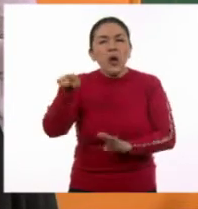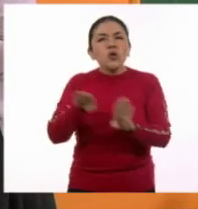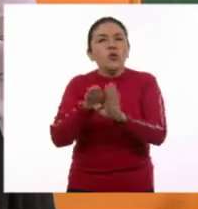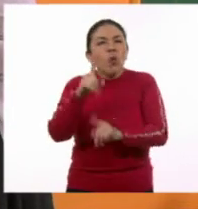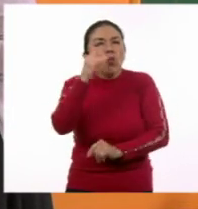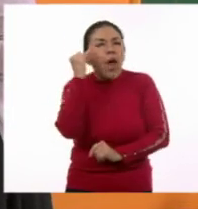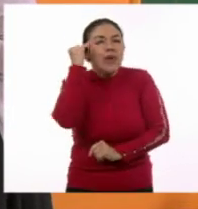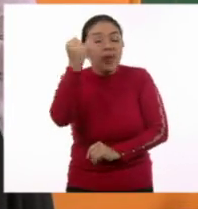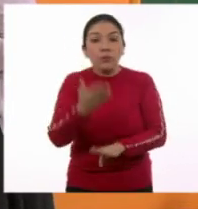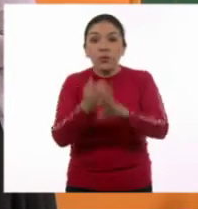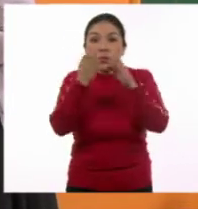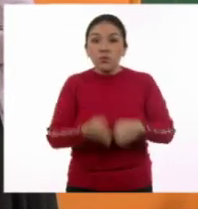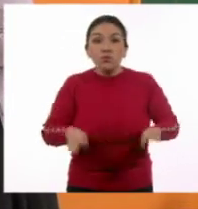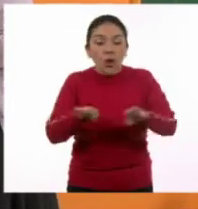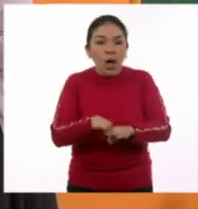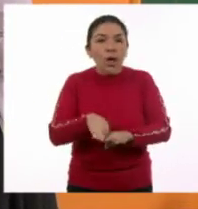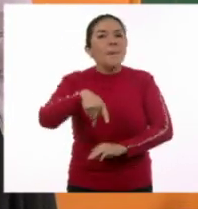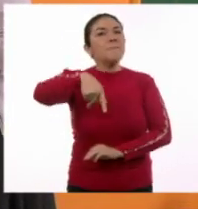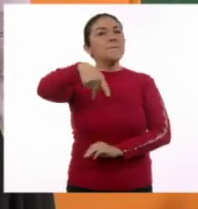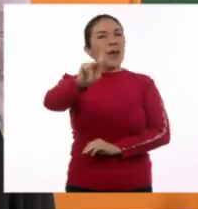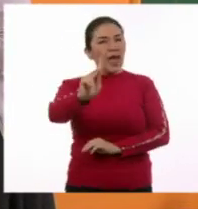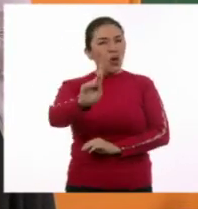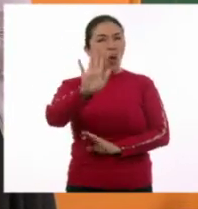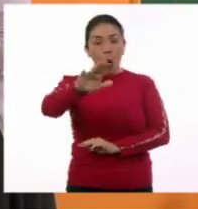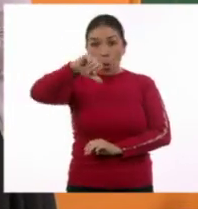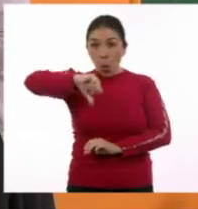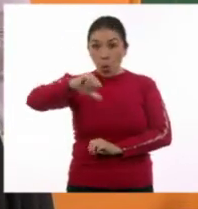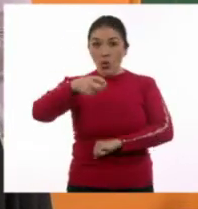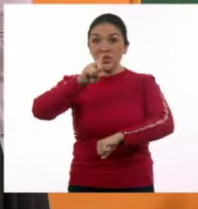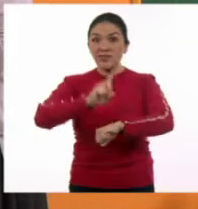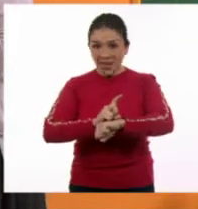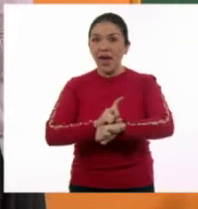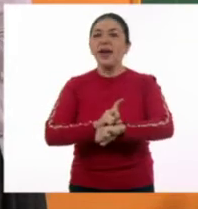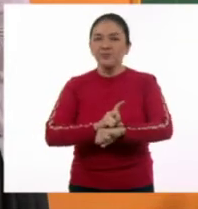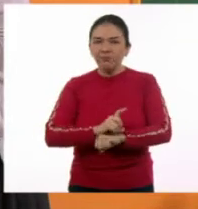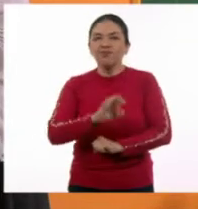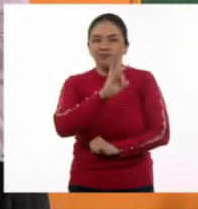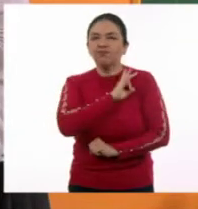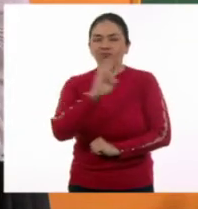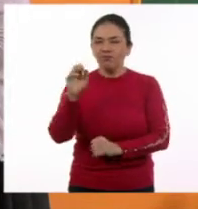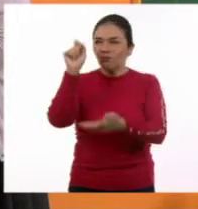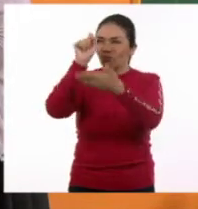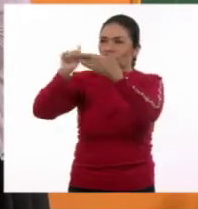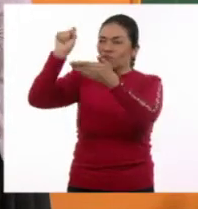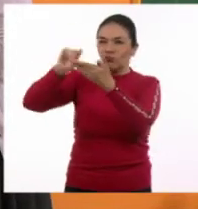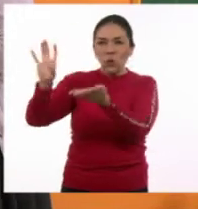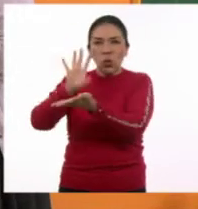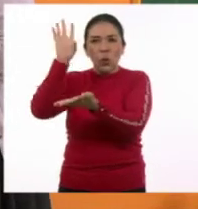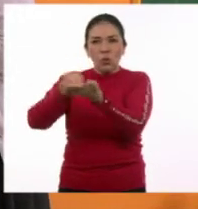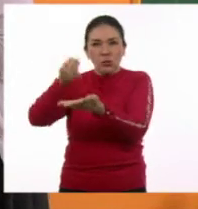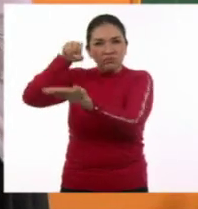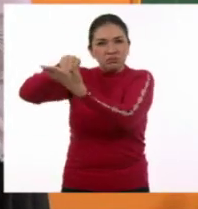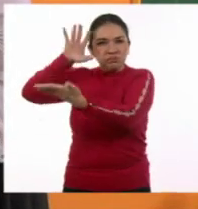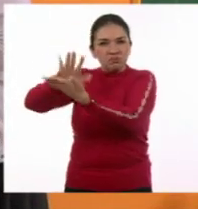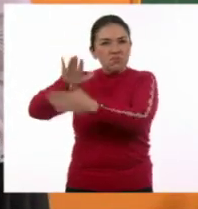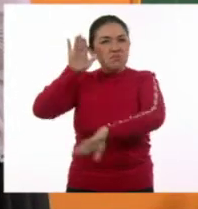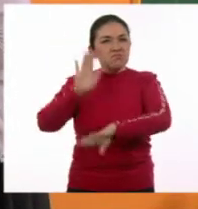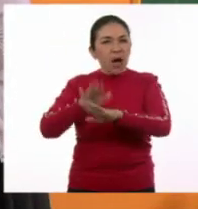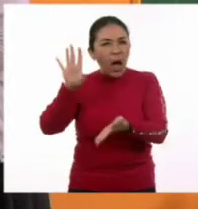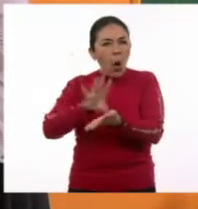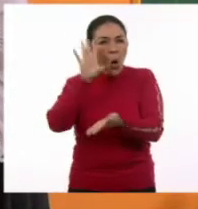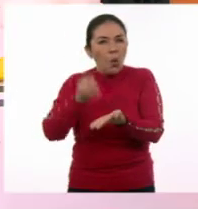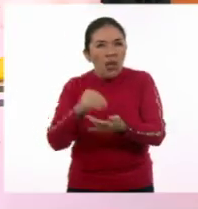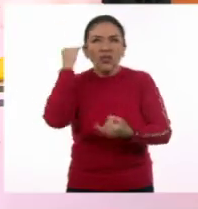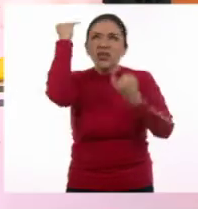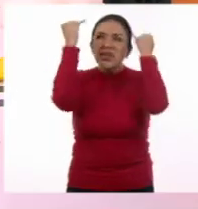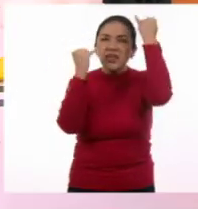que es muy importante pero creo que el día de hoy vamos a poder llenar un poco más esto registrar más ideas